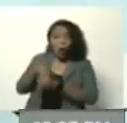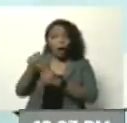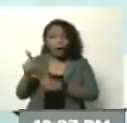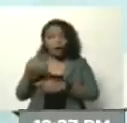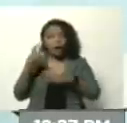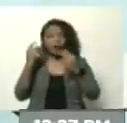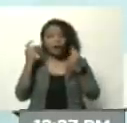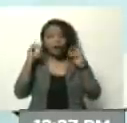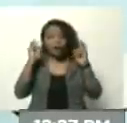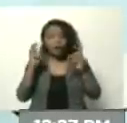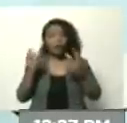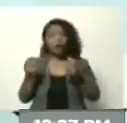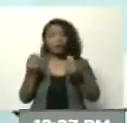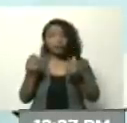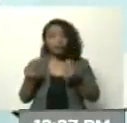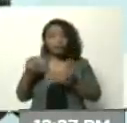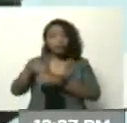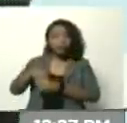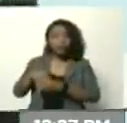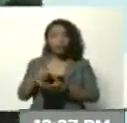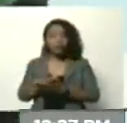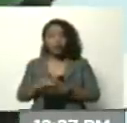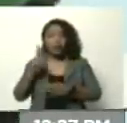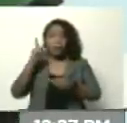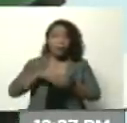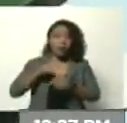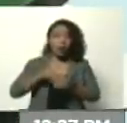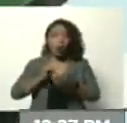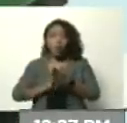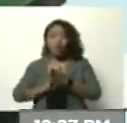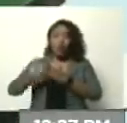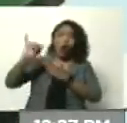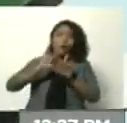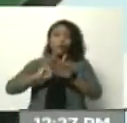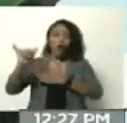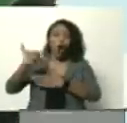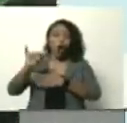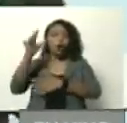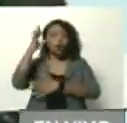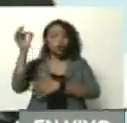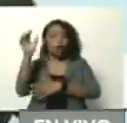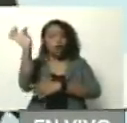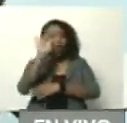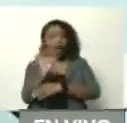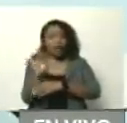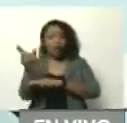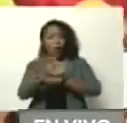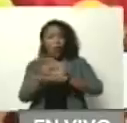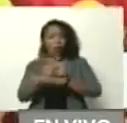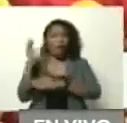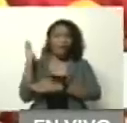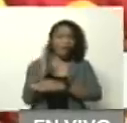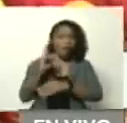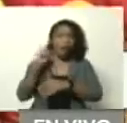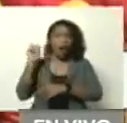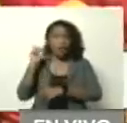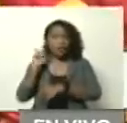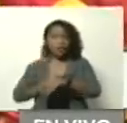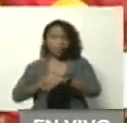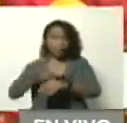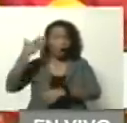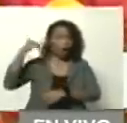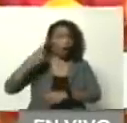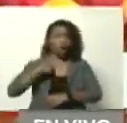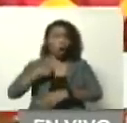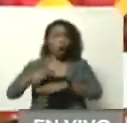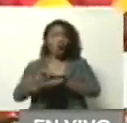para productos de la renta petrolera o aumentos en el Consejo Federal de Gobierno primo de esa época yo